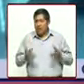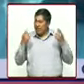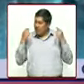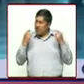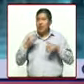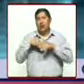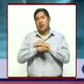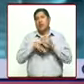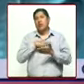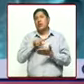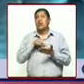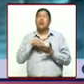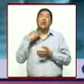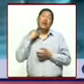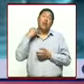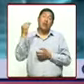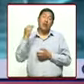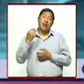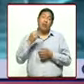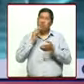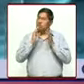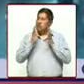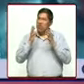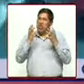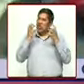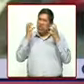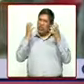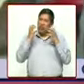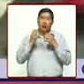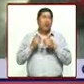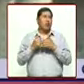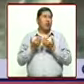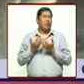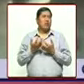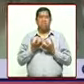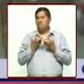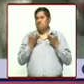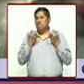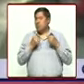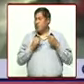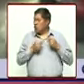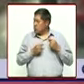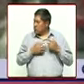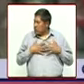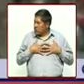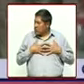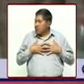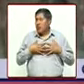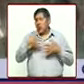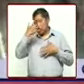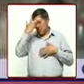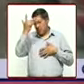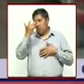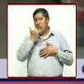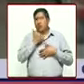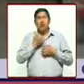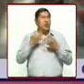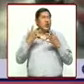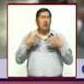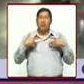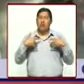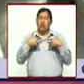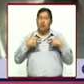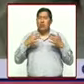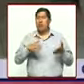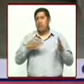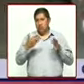de ingresar hasta la Plaza Murillo para expresar su indignación, su rabia, el dolor que tienen por la cantidad de animales